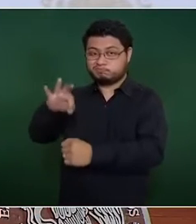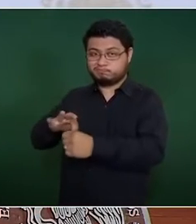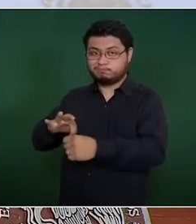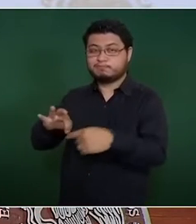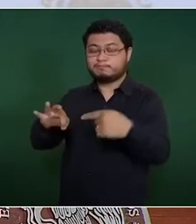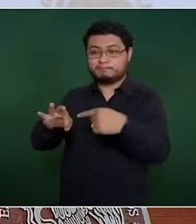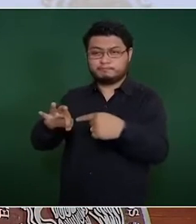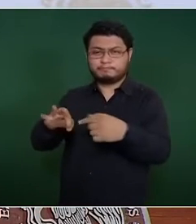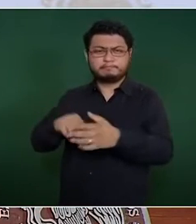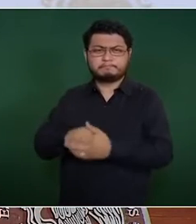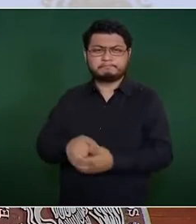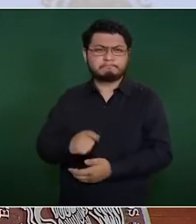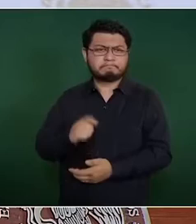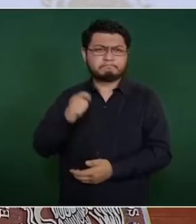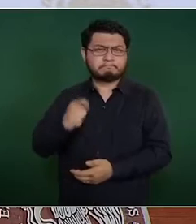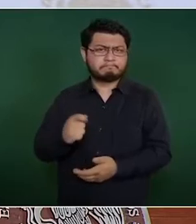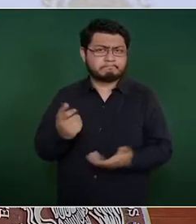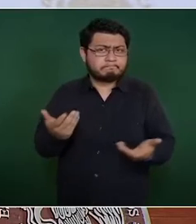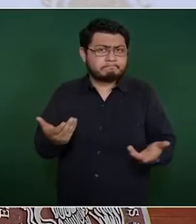porque